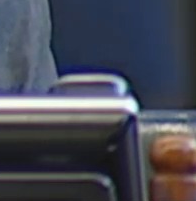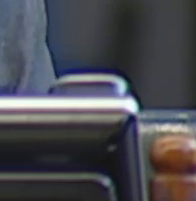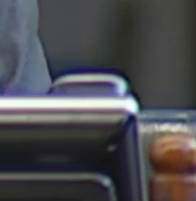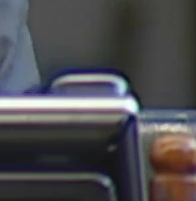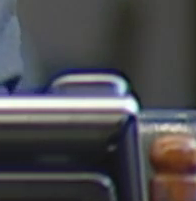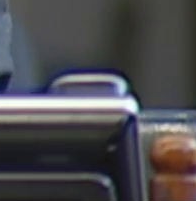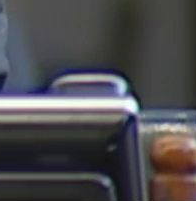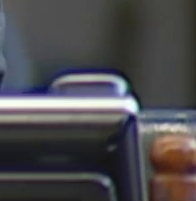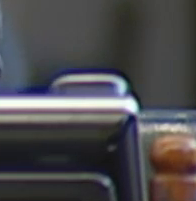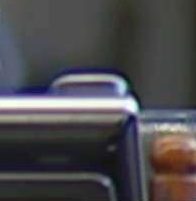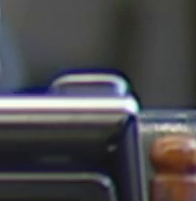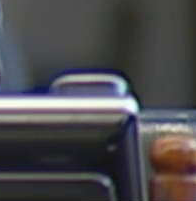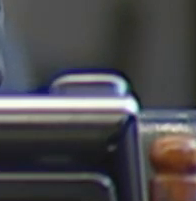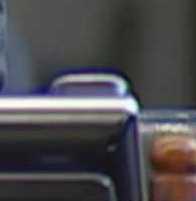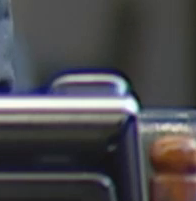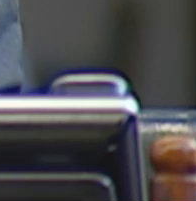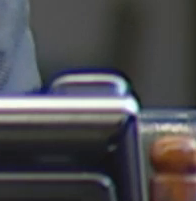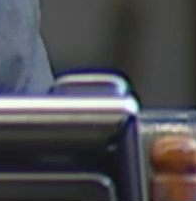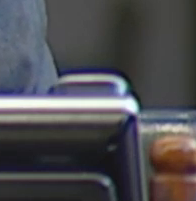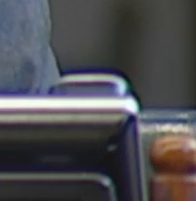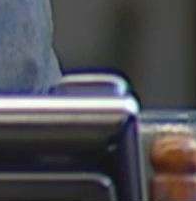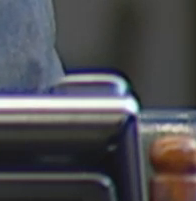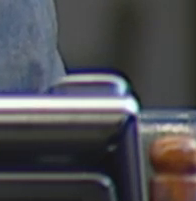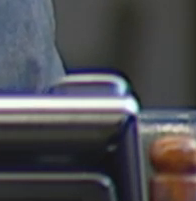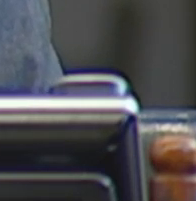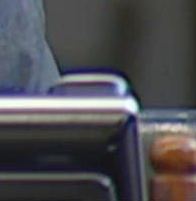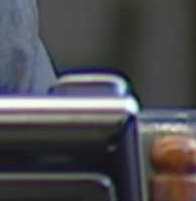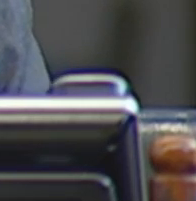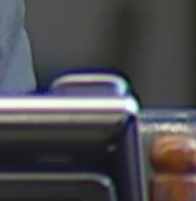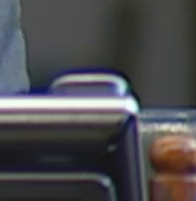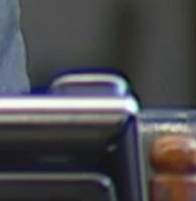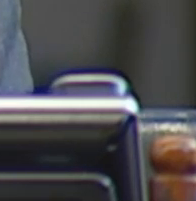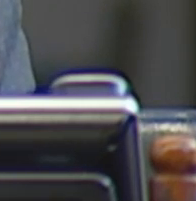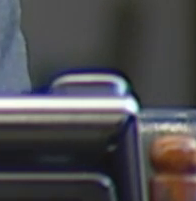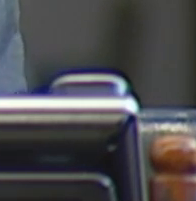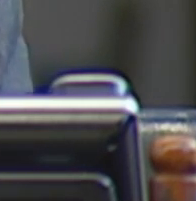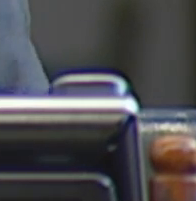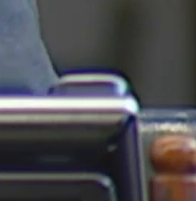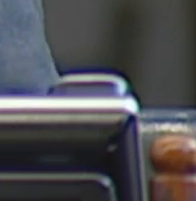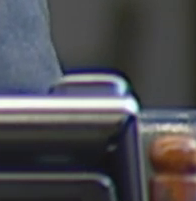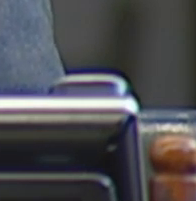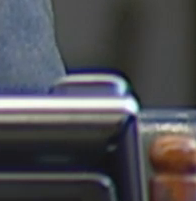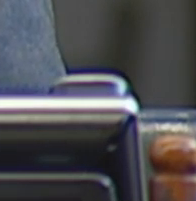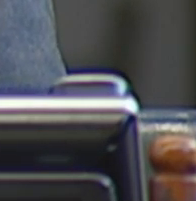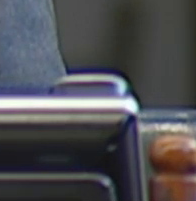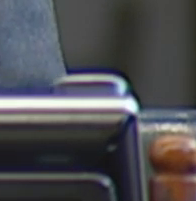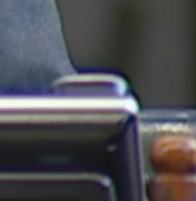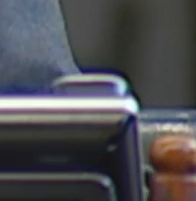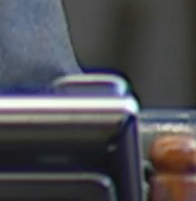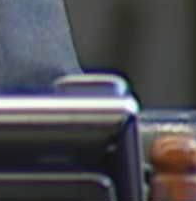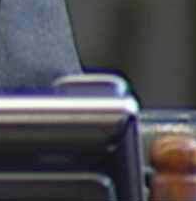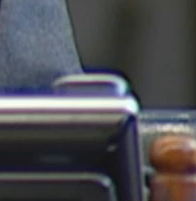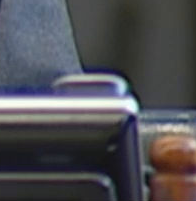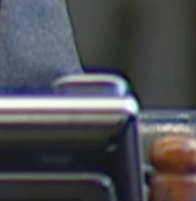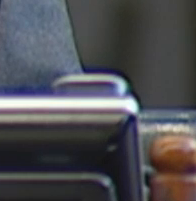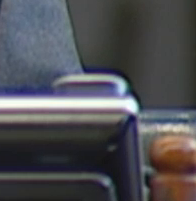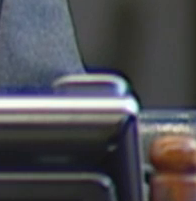en relación a lo expresado por el señor diputado Tenorio en relación a esta pieza o a este dictamen.